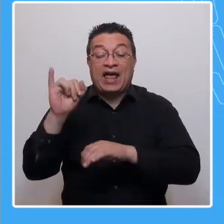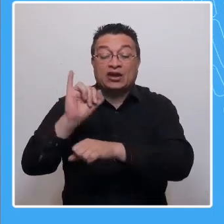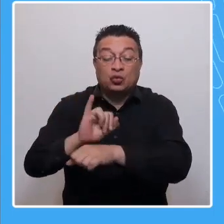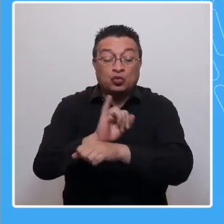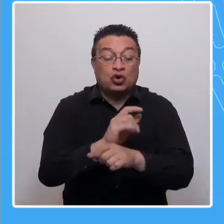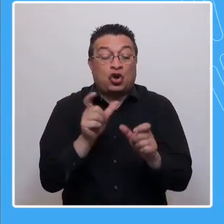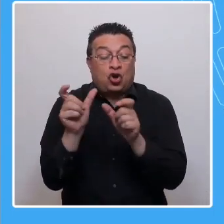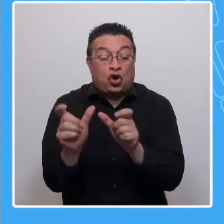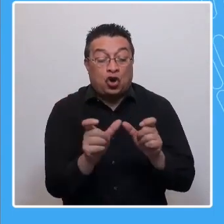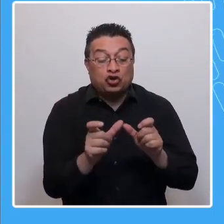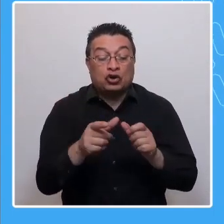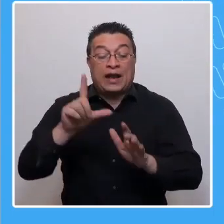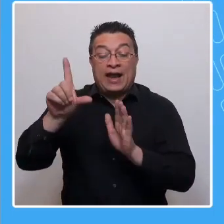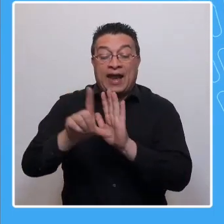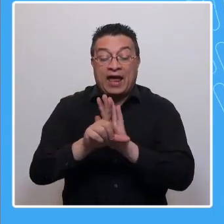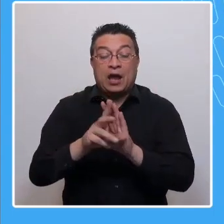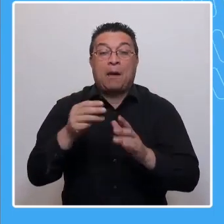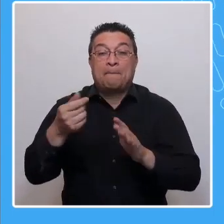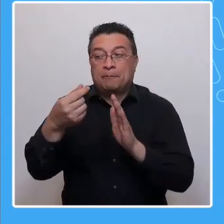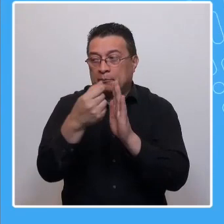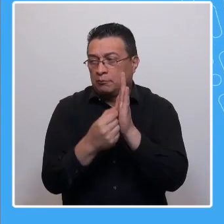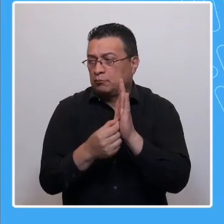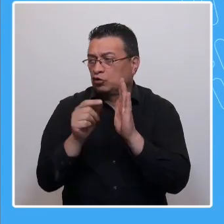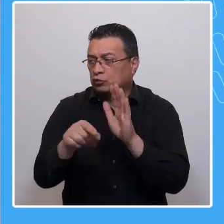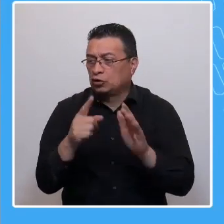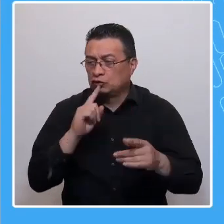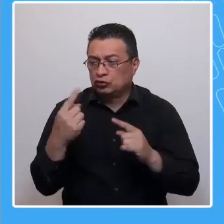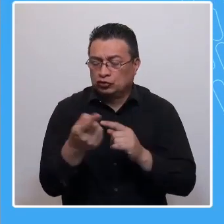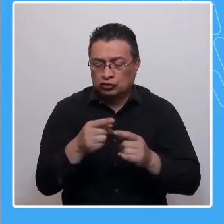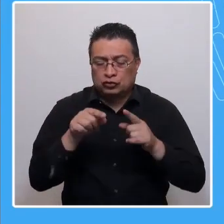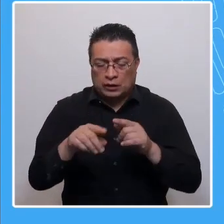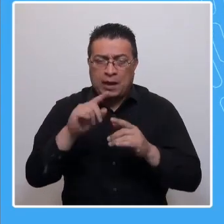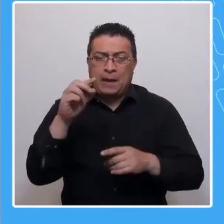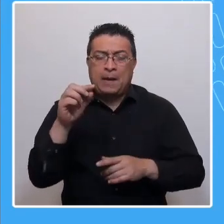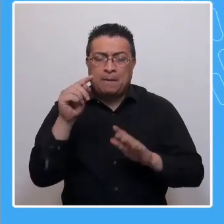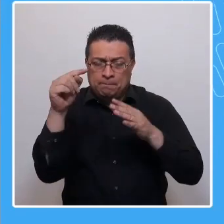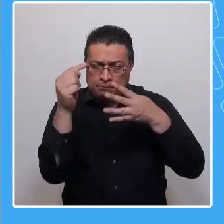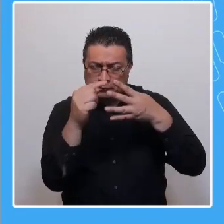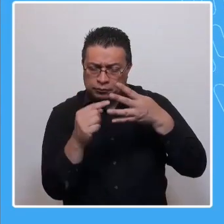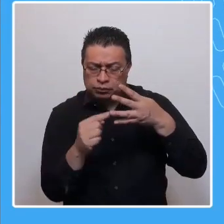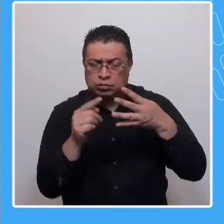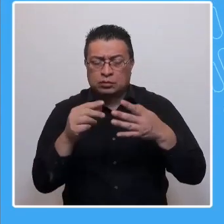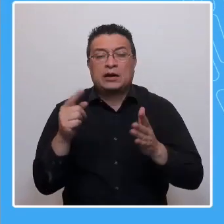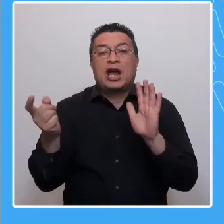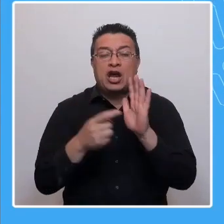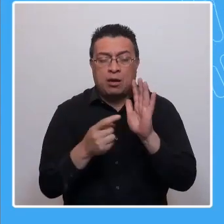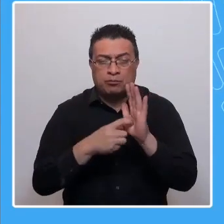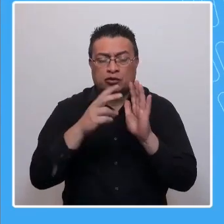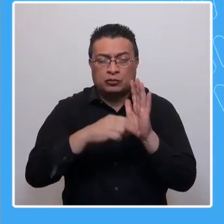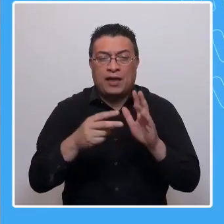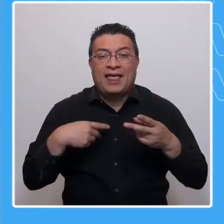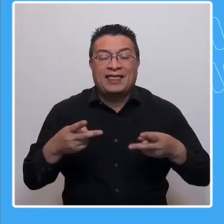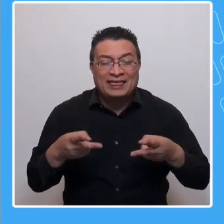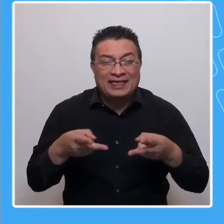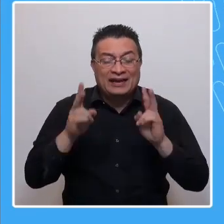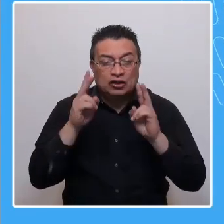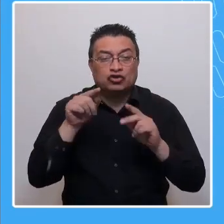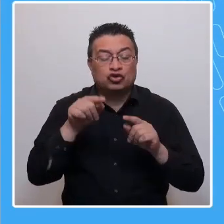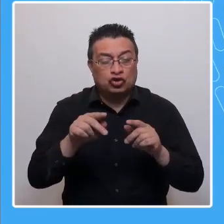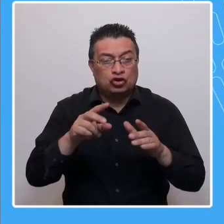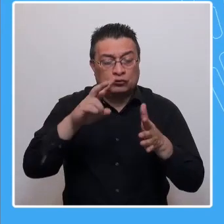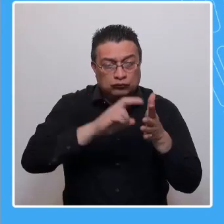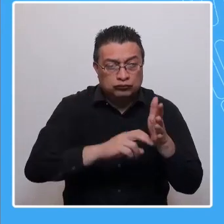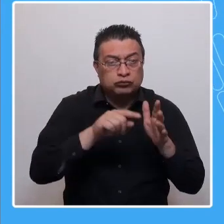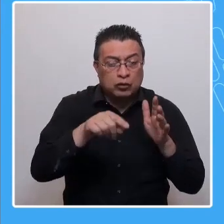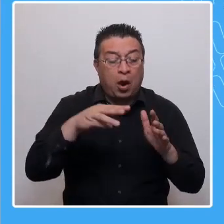autonomía económica, ley de presupuesto, presupuesto fiscal y democratización, principios de tributación y derechos de contribuyentes, aprobamos